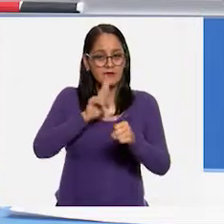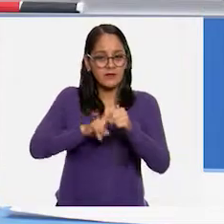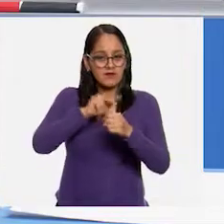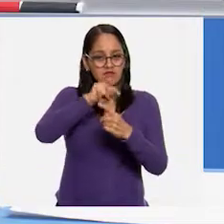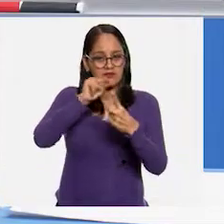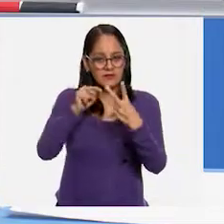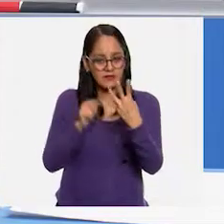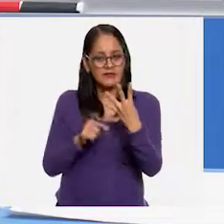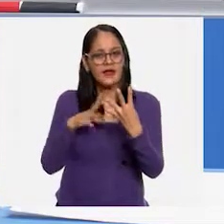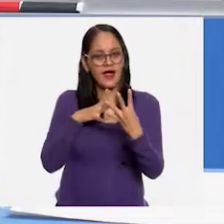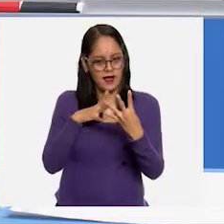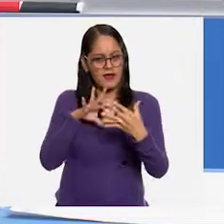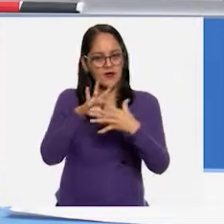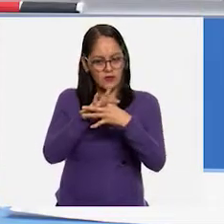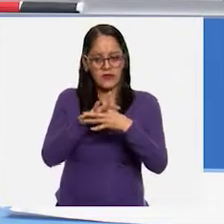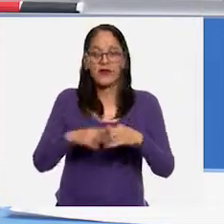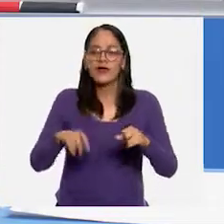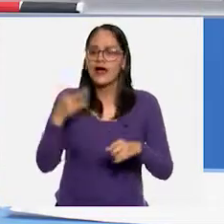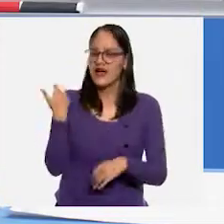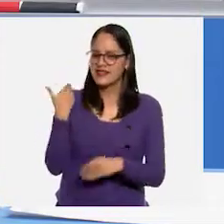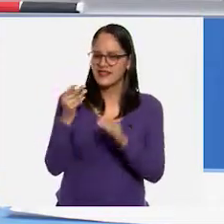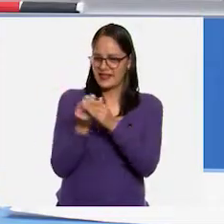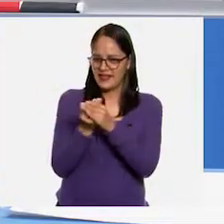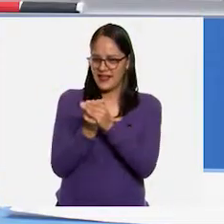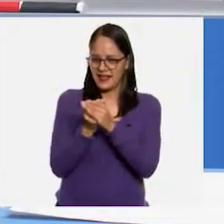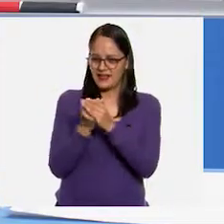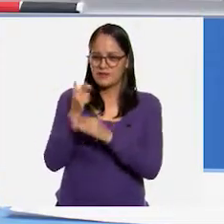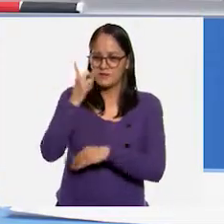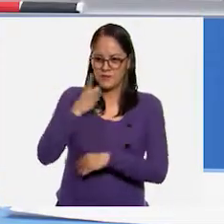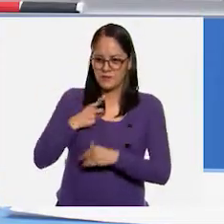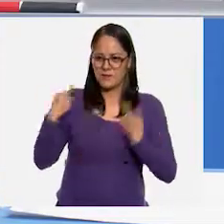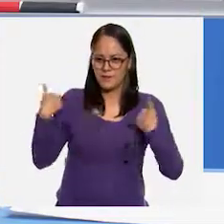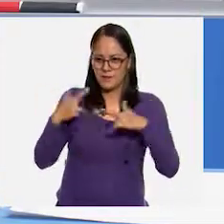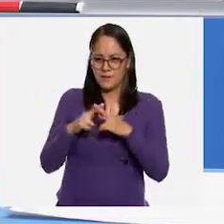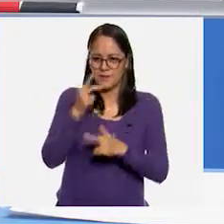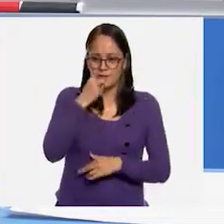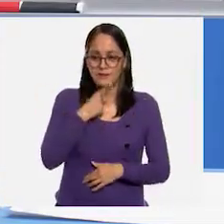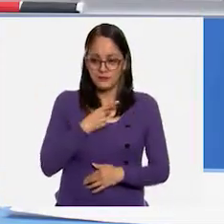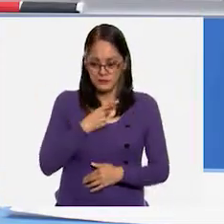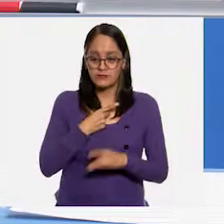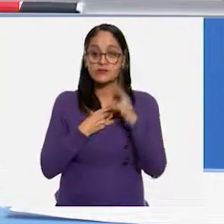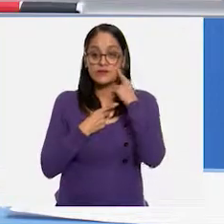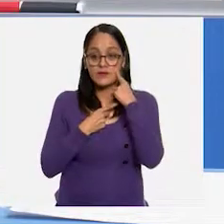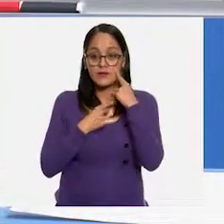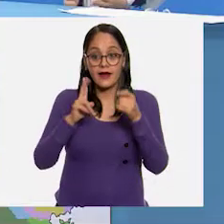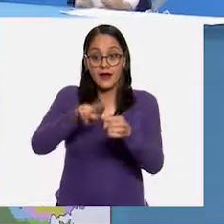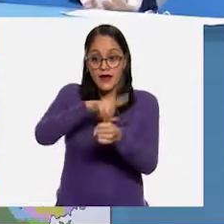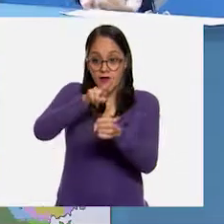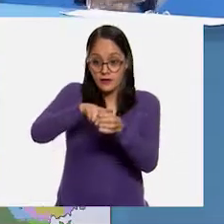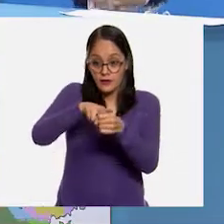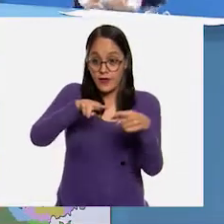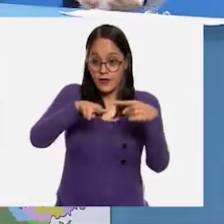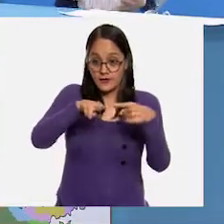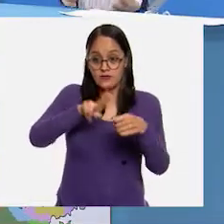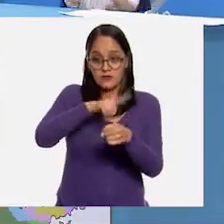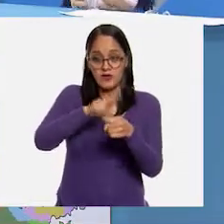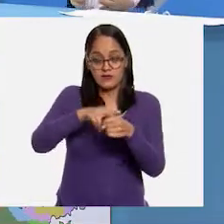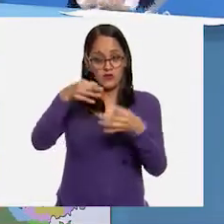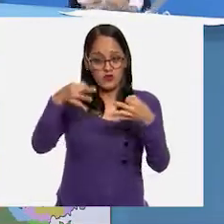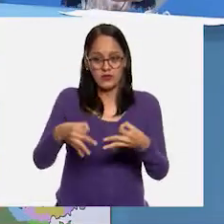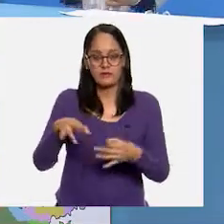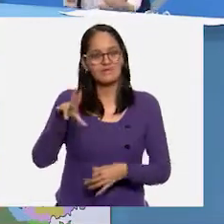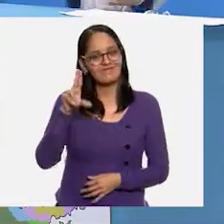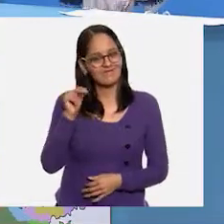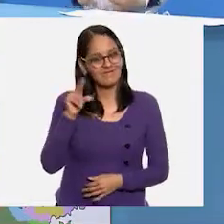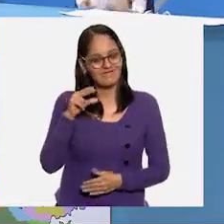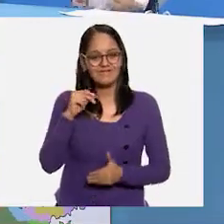la maestra nos dijo la clase pasada que los desastres naturales no son naturales y que los procesos y fenómenos